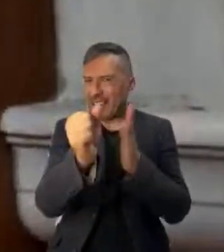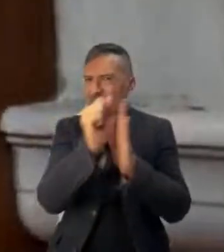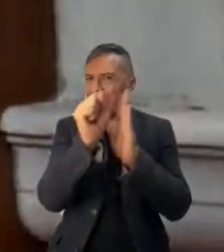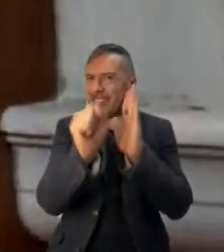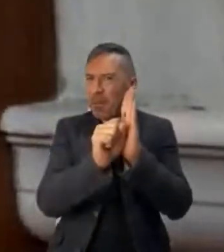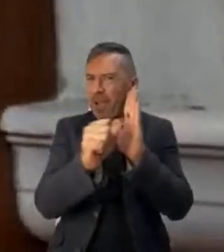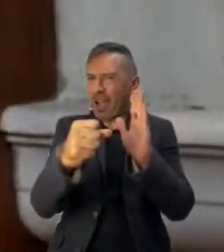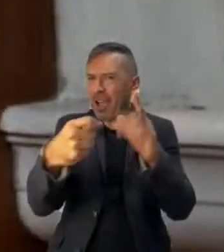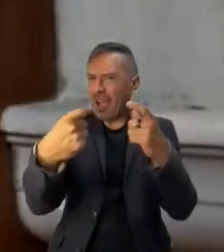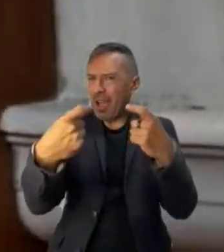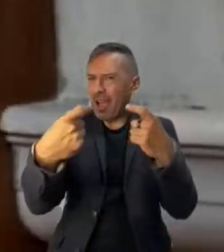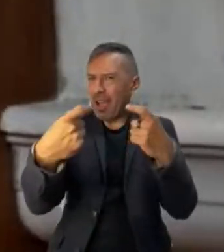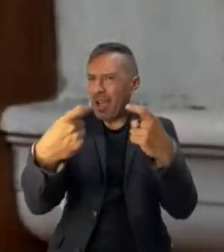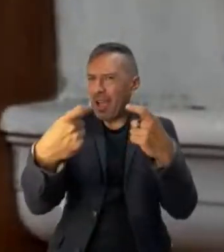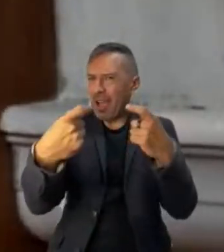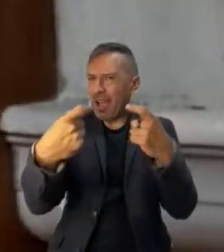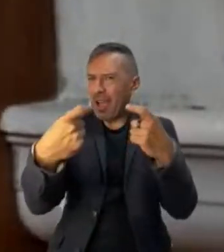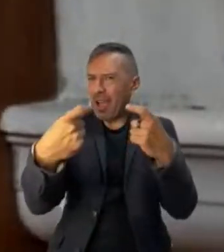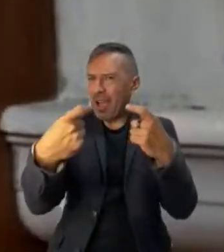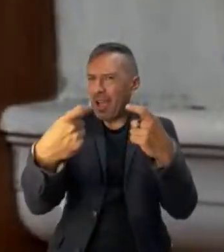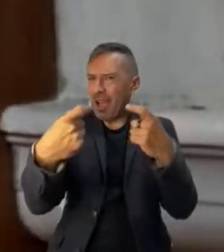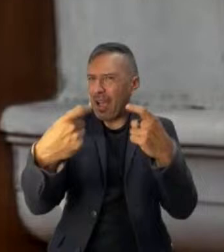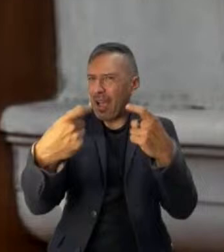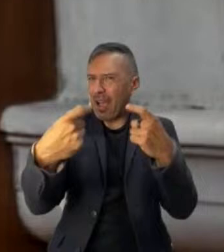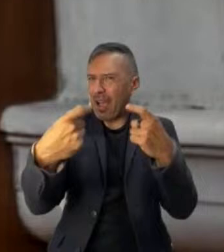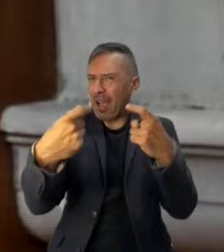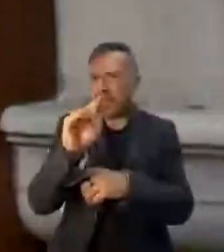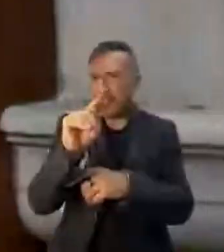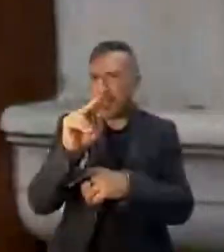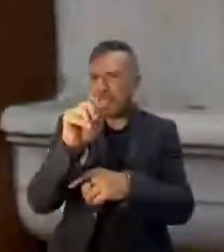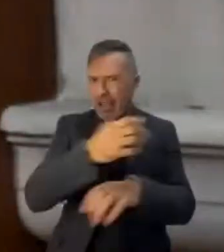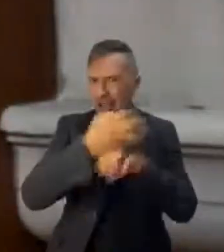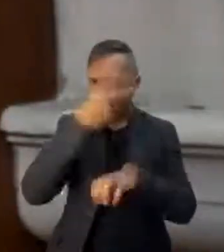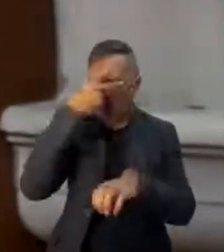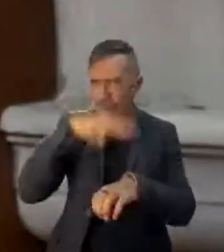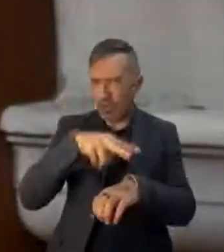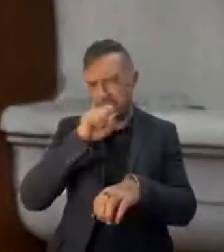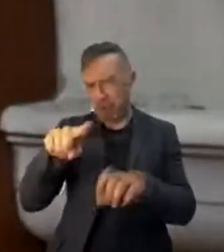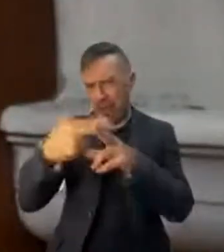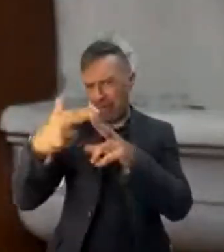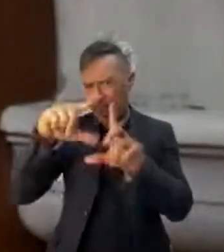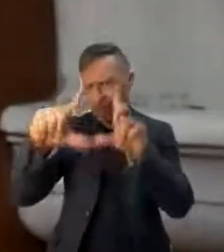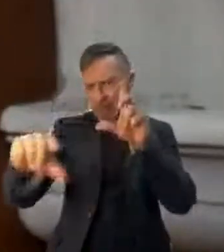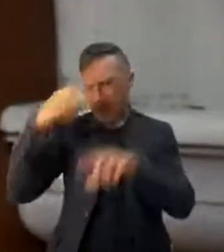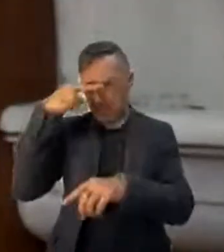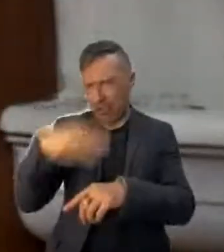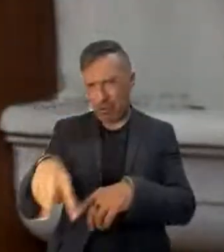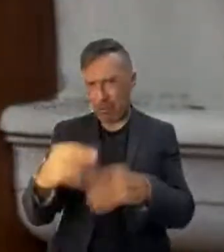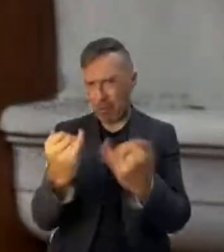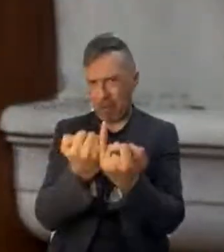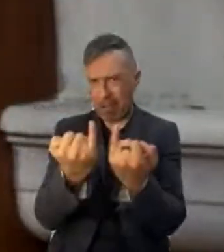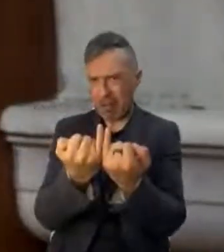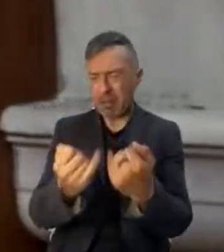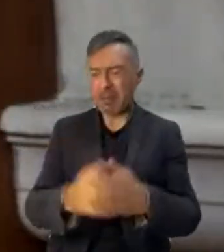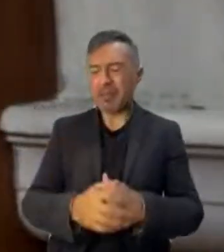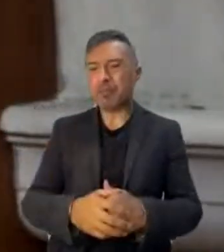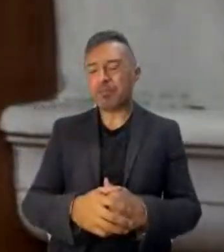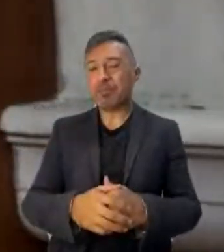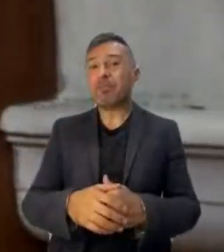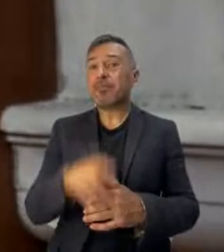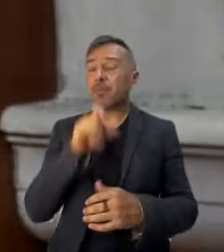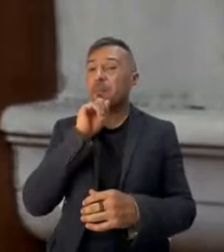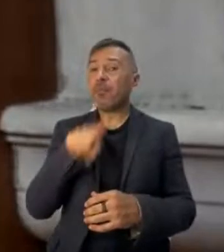en el Estado, por supuesto. Y sobre todo, compañeras y compañeros, pues al final